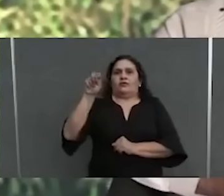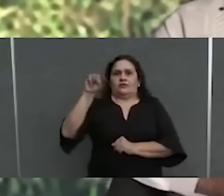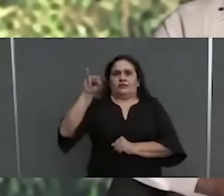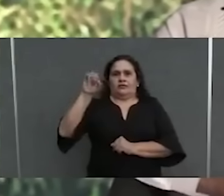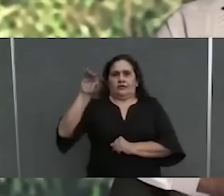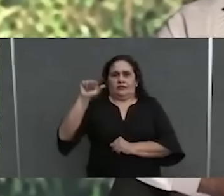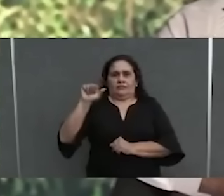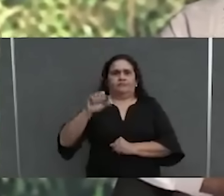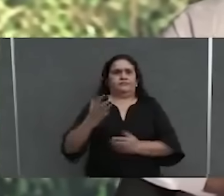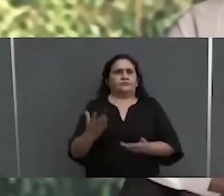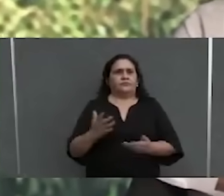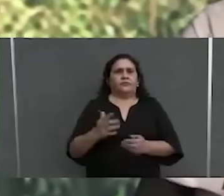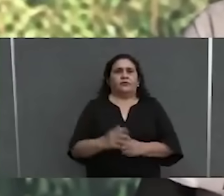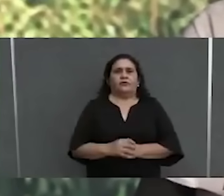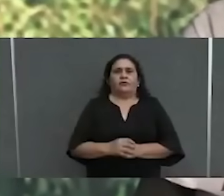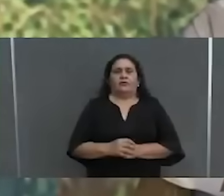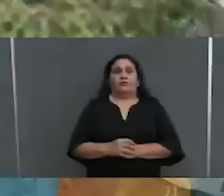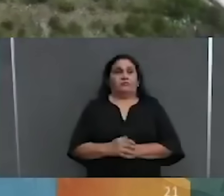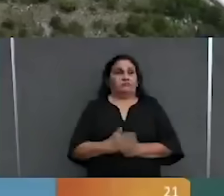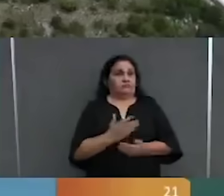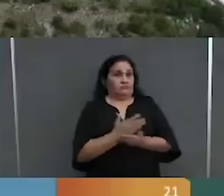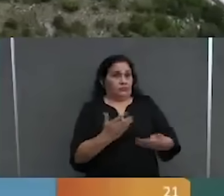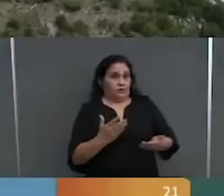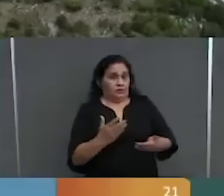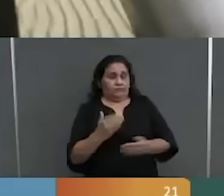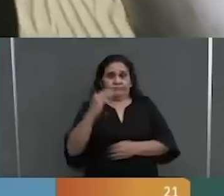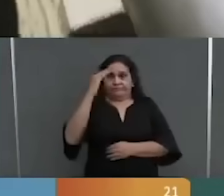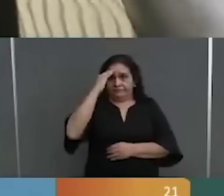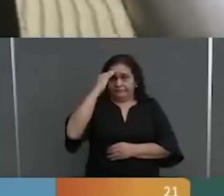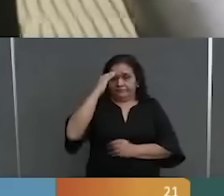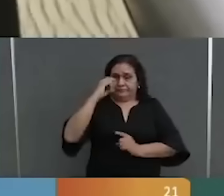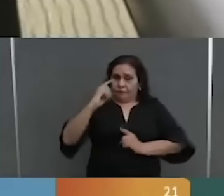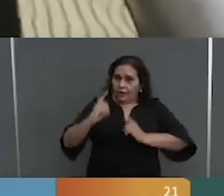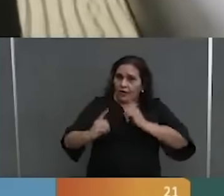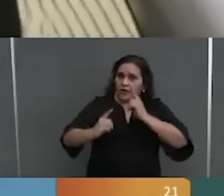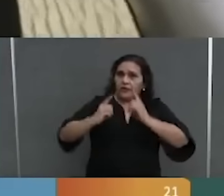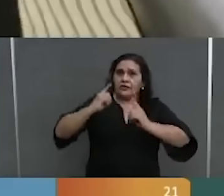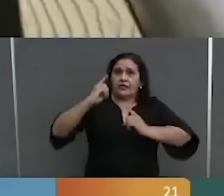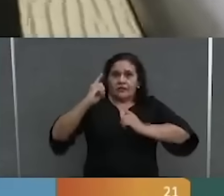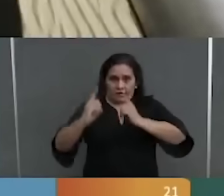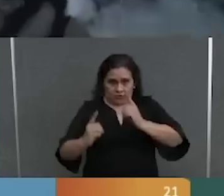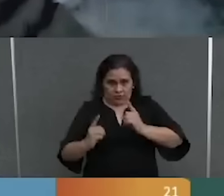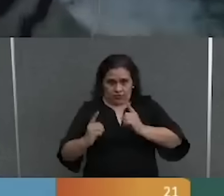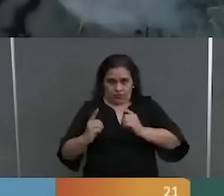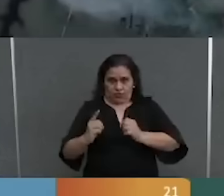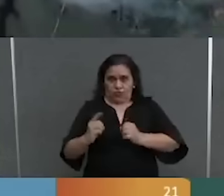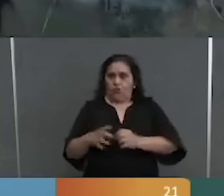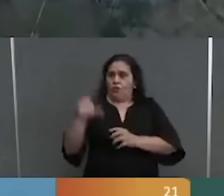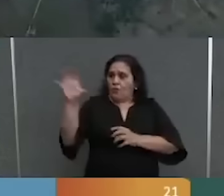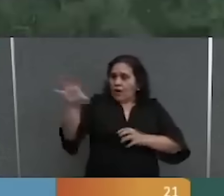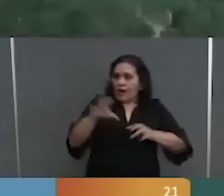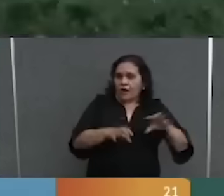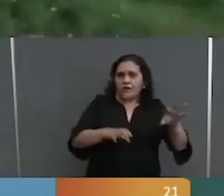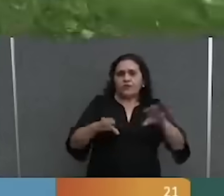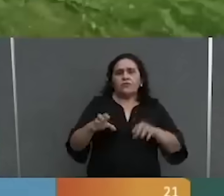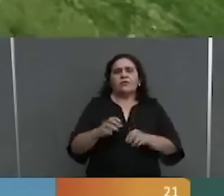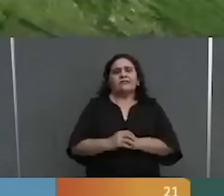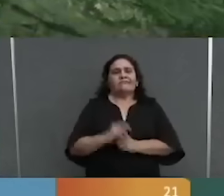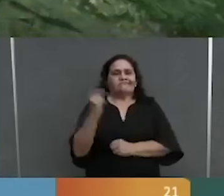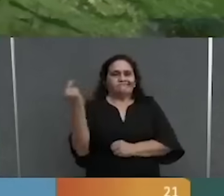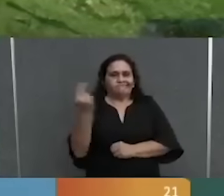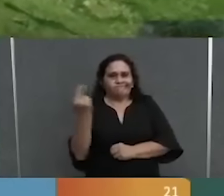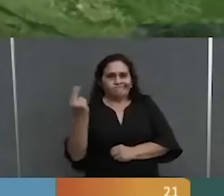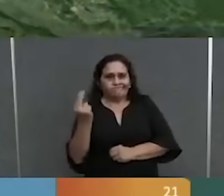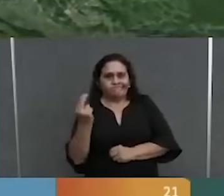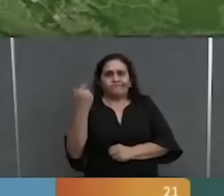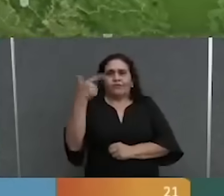natural, no se puede pensar en un desarrollo industrial si no tenemos gas natural, y esto es algo que también platicamos con el presidente desde el primer día y